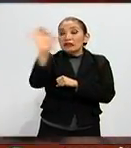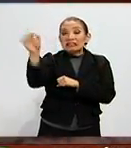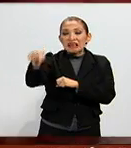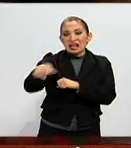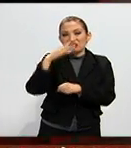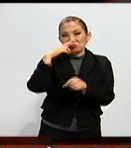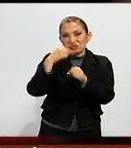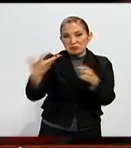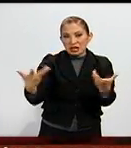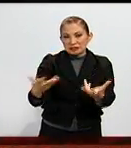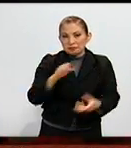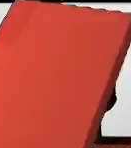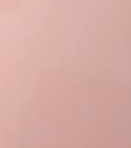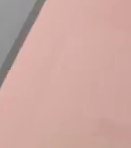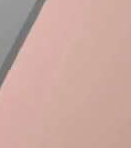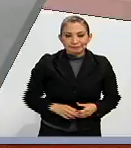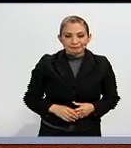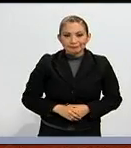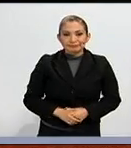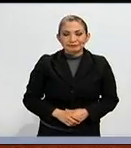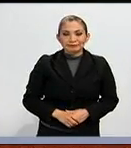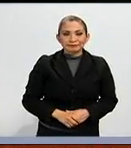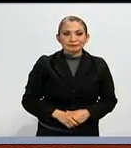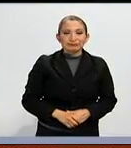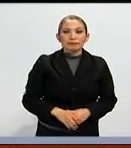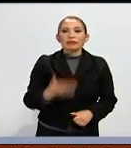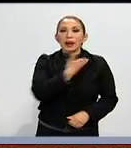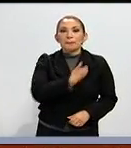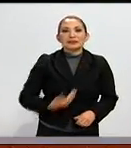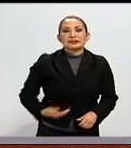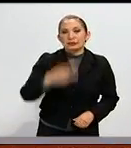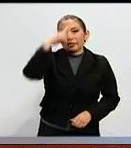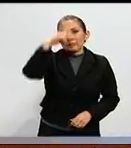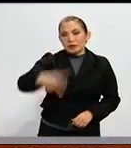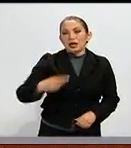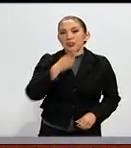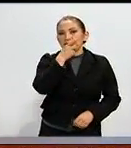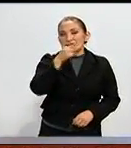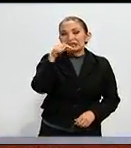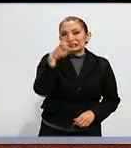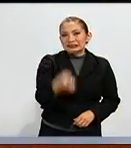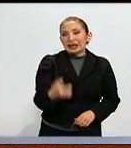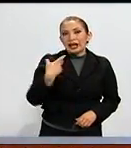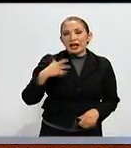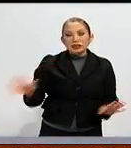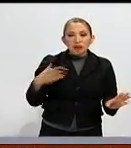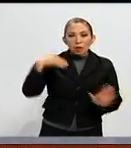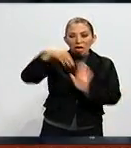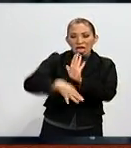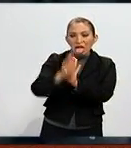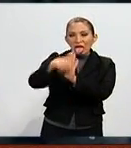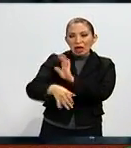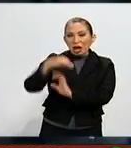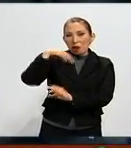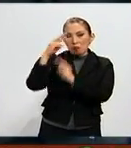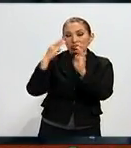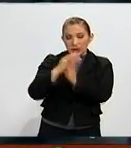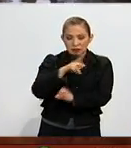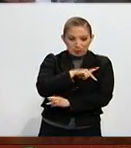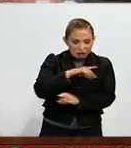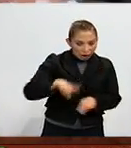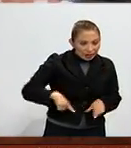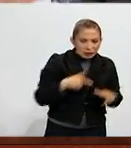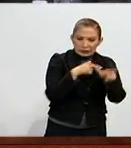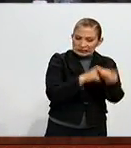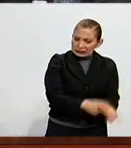probables responsables. El presidente Enrique Peña Nieto resaltó que ante la volatilidad mundial, su gobierno va a mantener